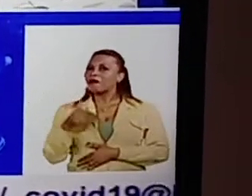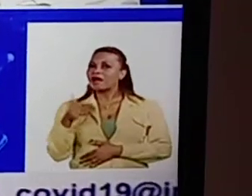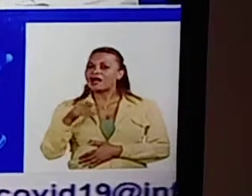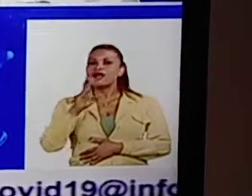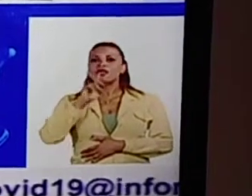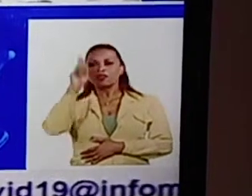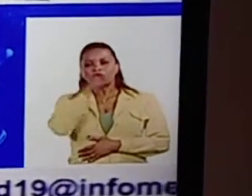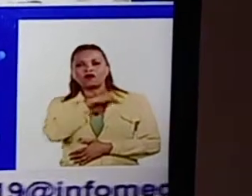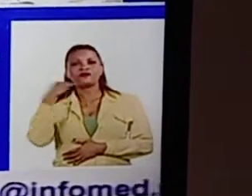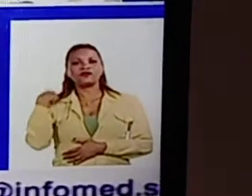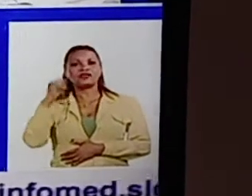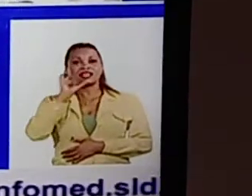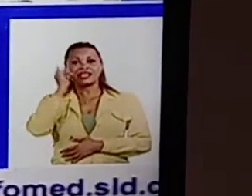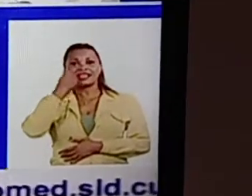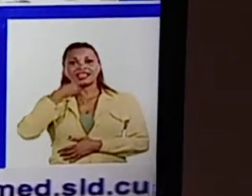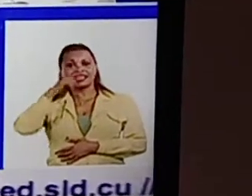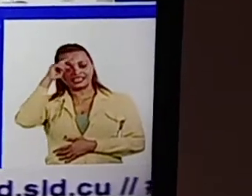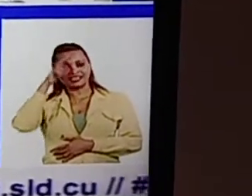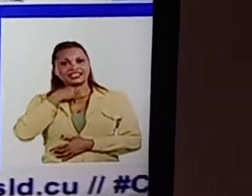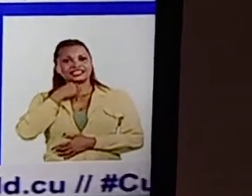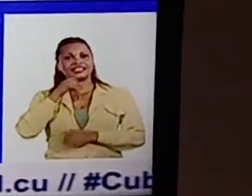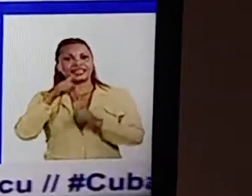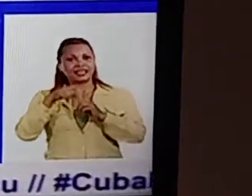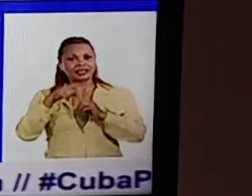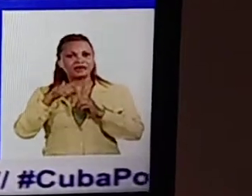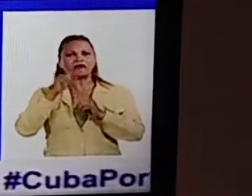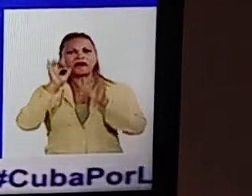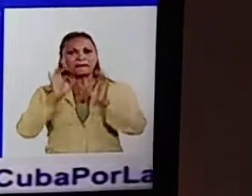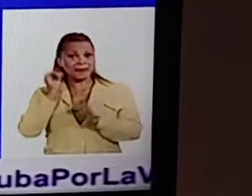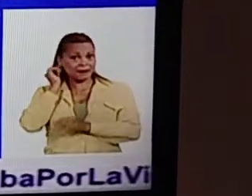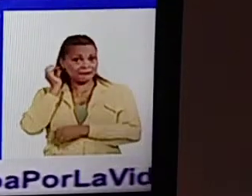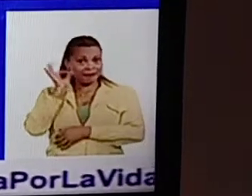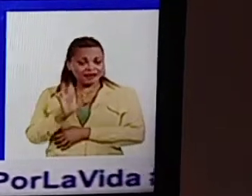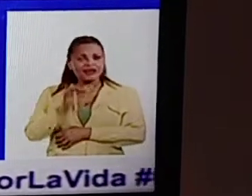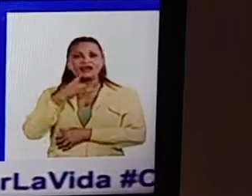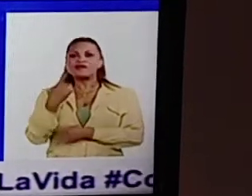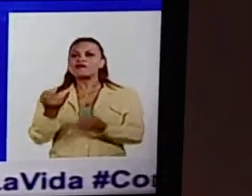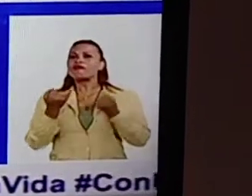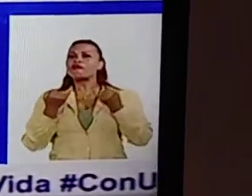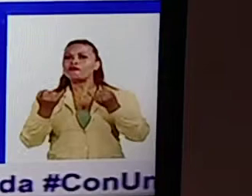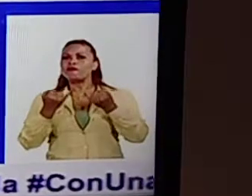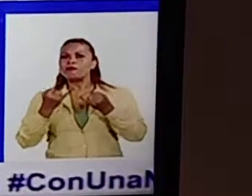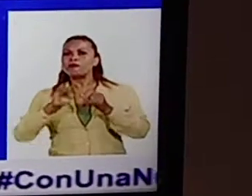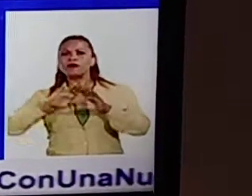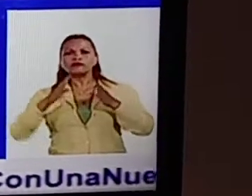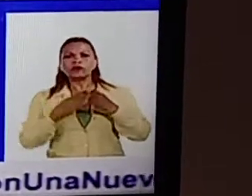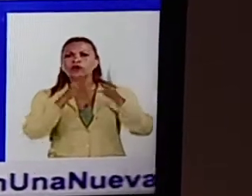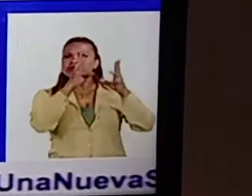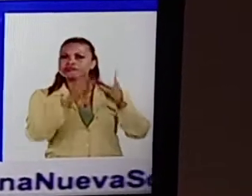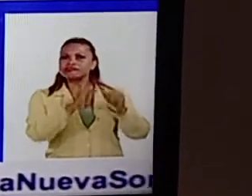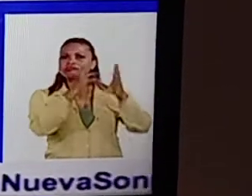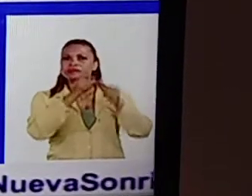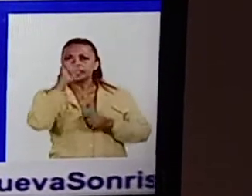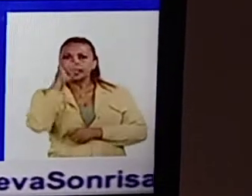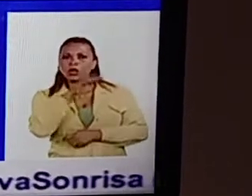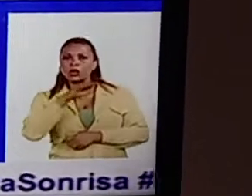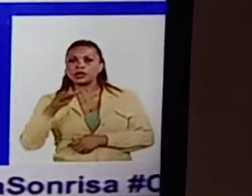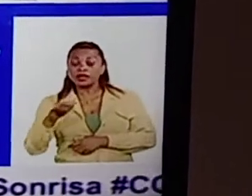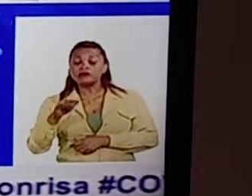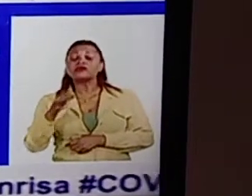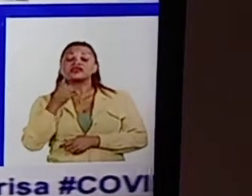menciono, porque ella es la que me da los detalles de los casos pediátricos diariamente, además con una defensa muy